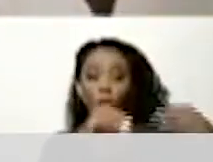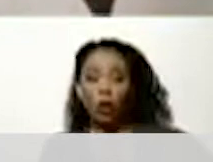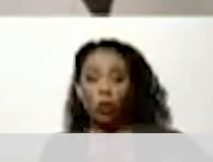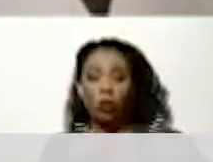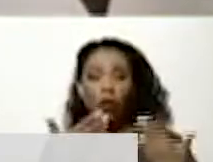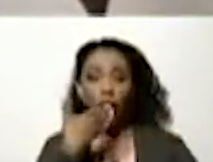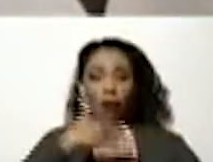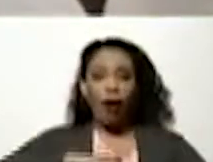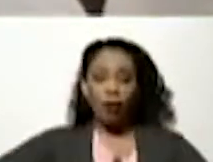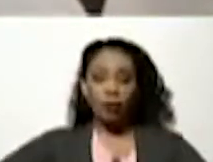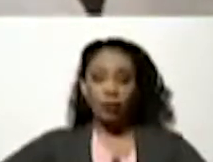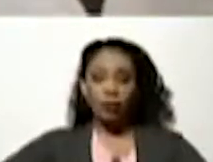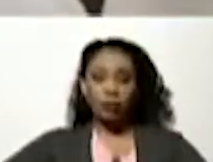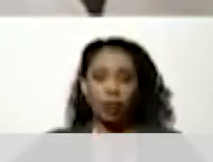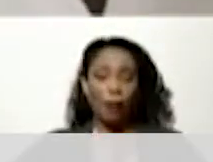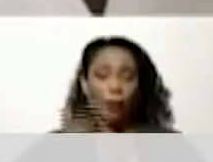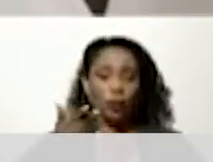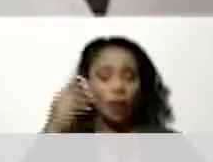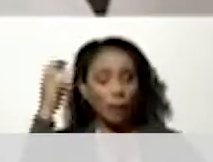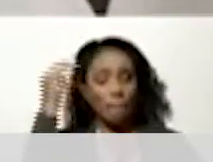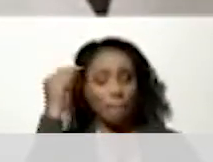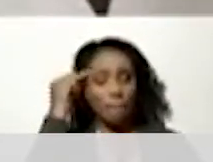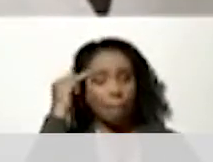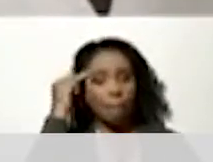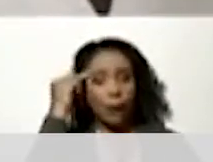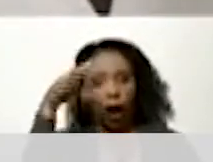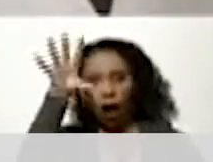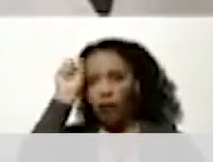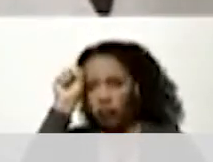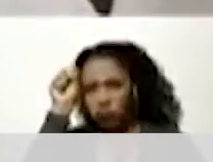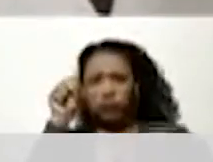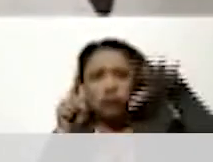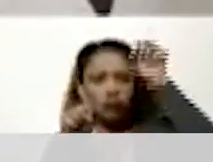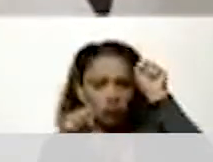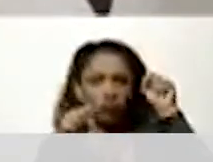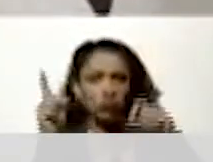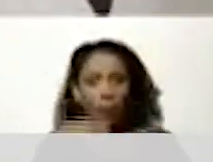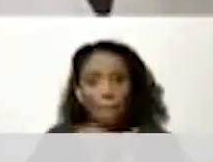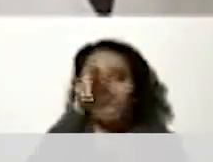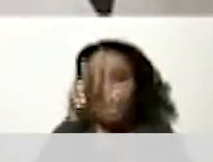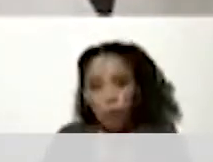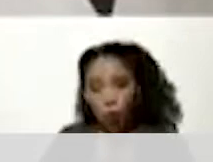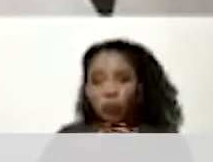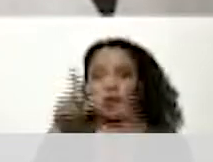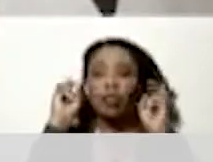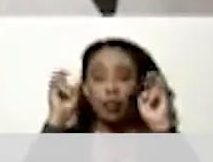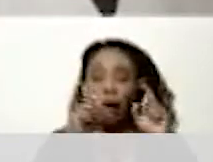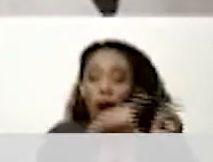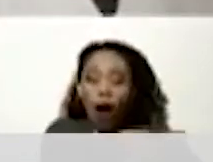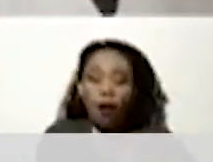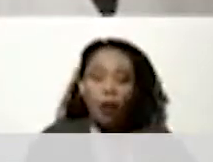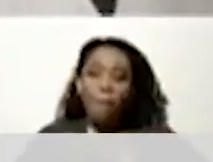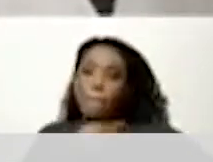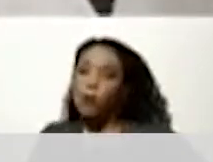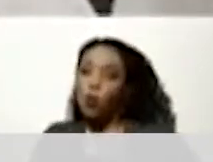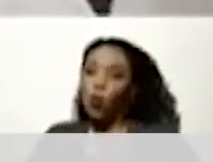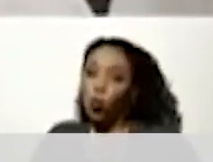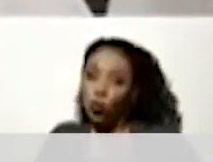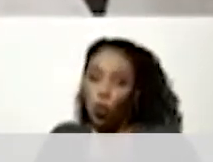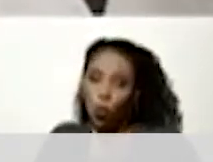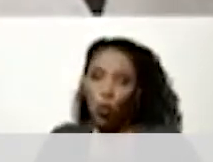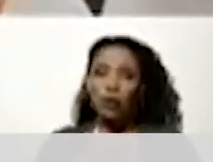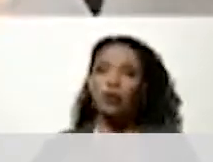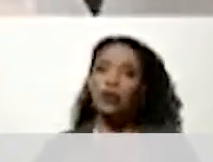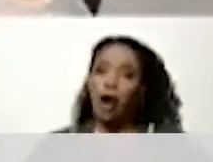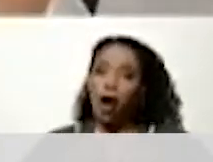de intención, memorándum de entendimiento, aprobación en el caso agrícola de los protocolos